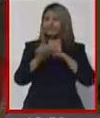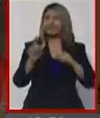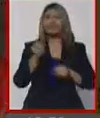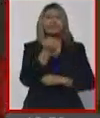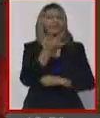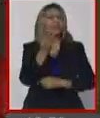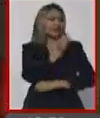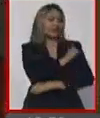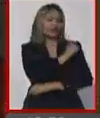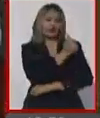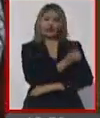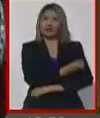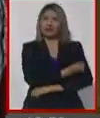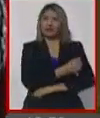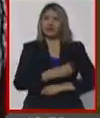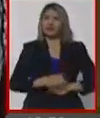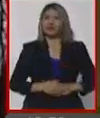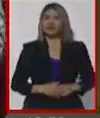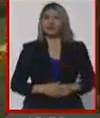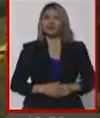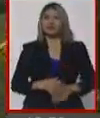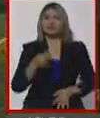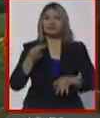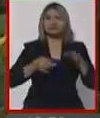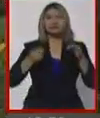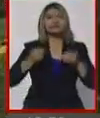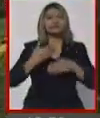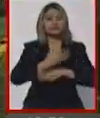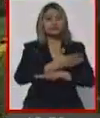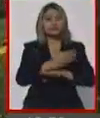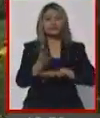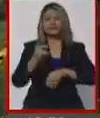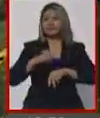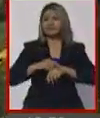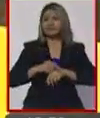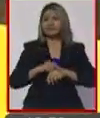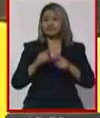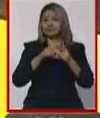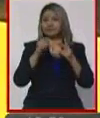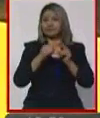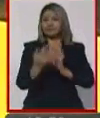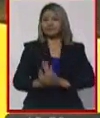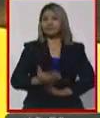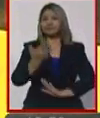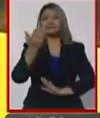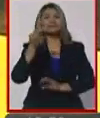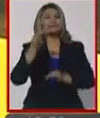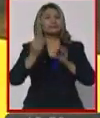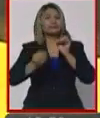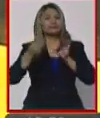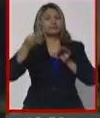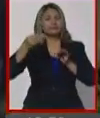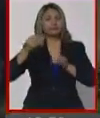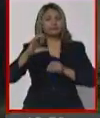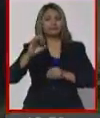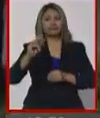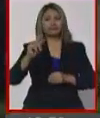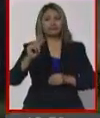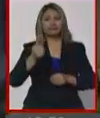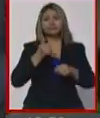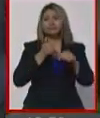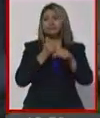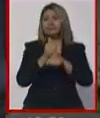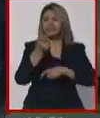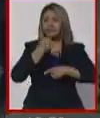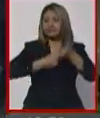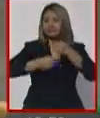por alguna autoridad judicial. En las próximas horas, estos sujetos serán puestos a disposición de un juez cautelar por el